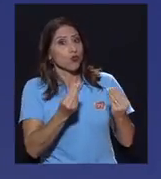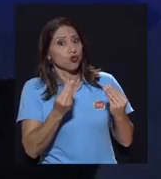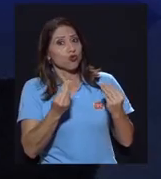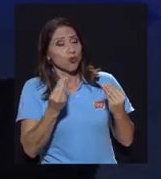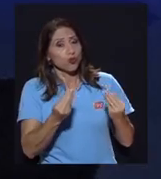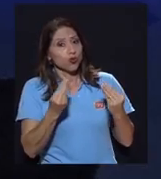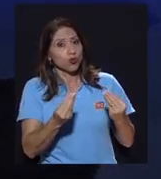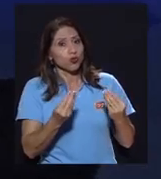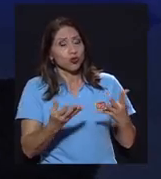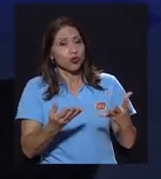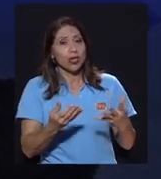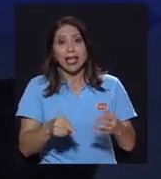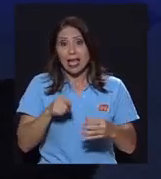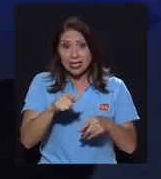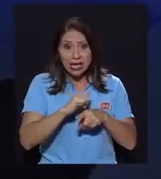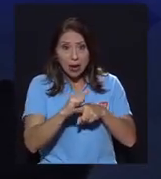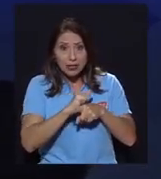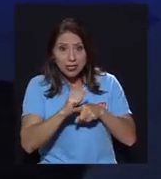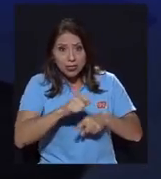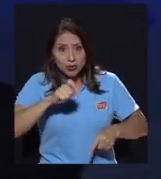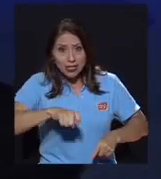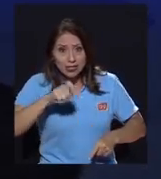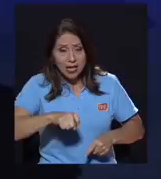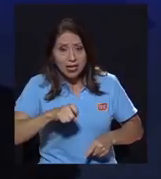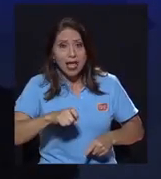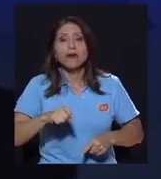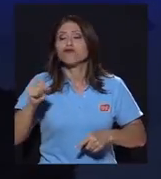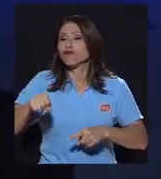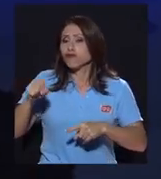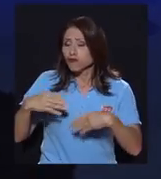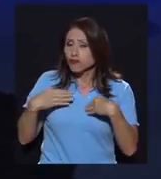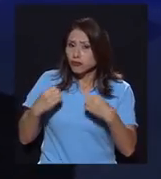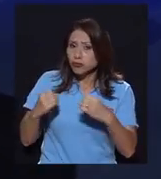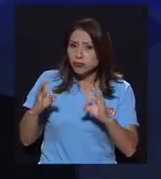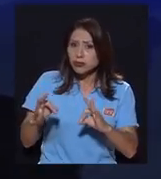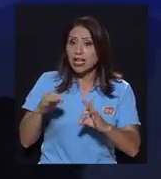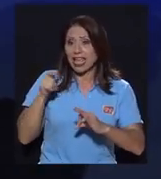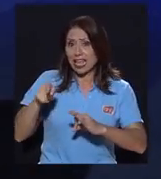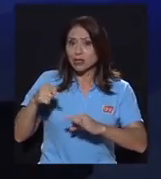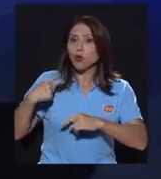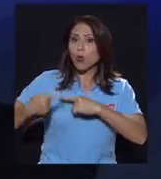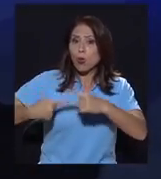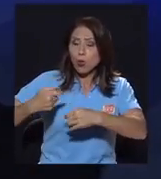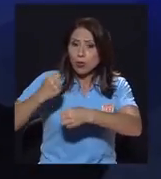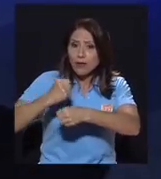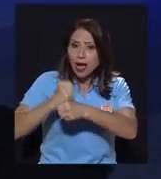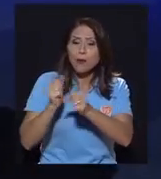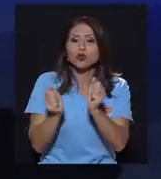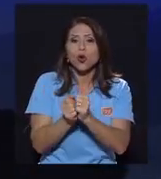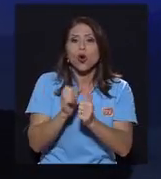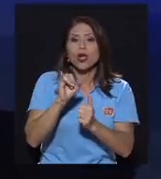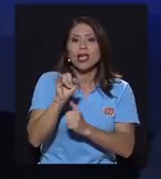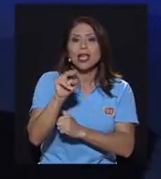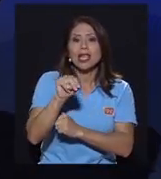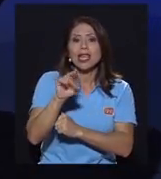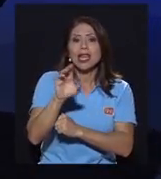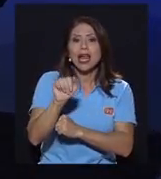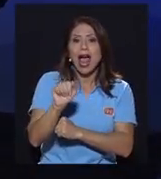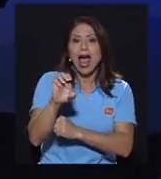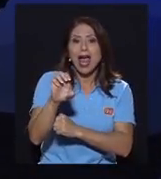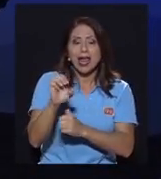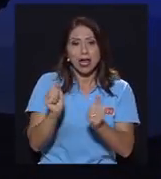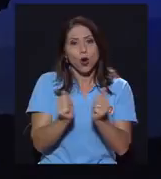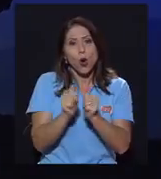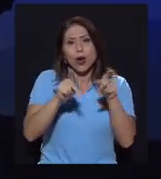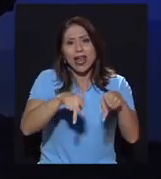y en esas áreas y de que esa capacitación es necesaria para el tablet y en esta tarea estamos trabajando con el encaje con gente en